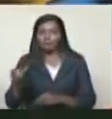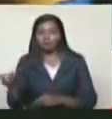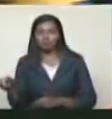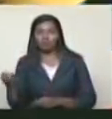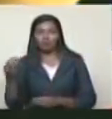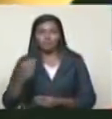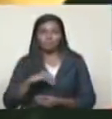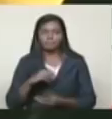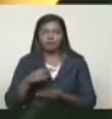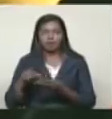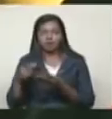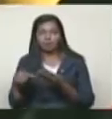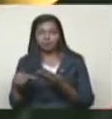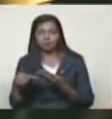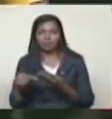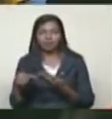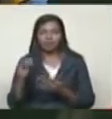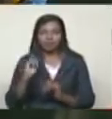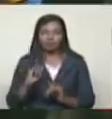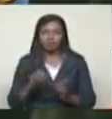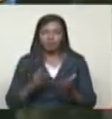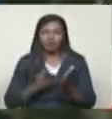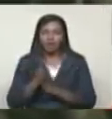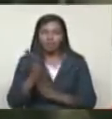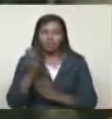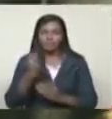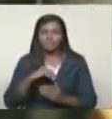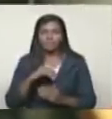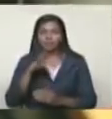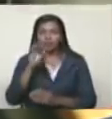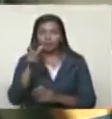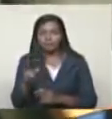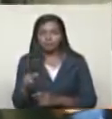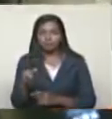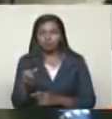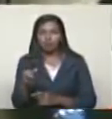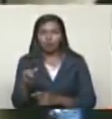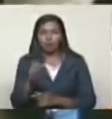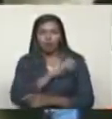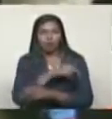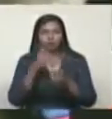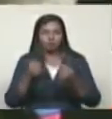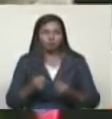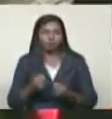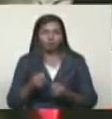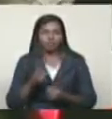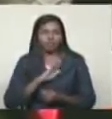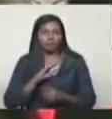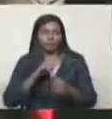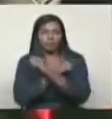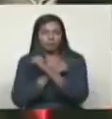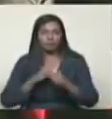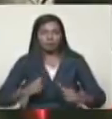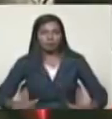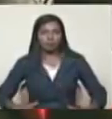destacan la moral y la lealtad de los efectivos de la Fuerza Armada